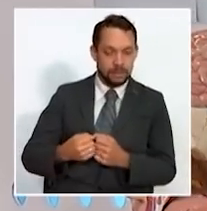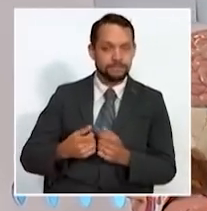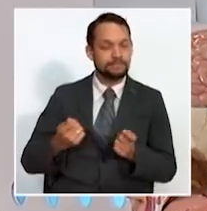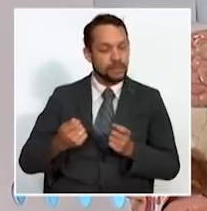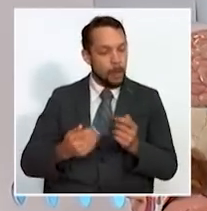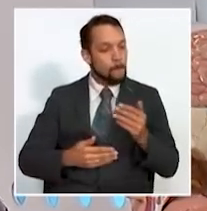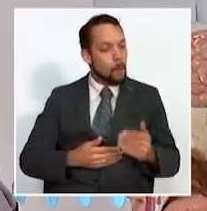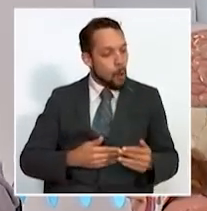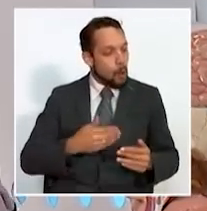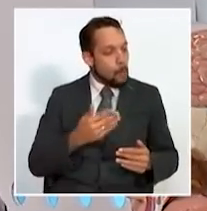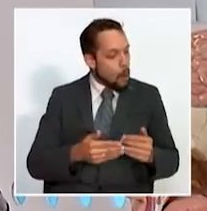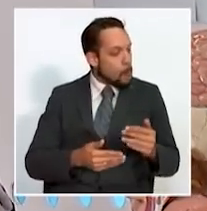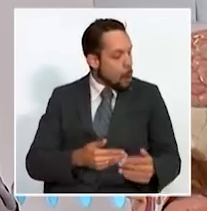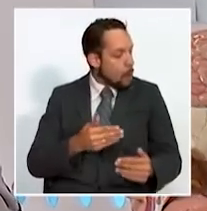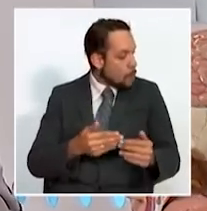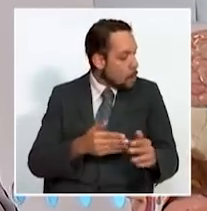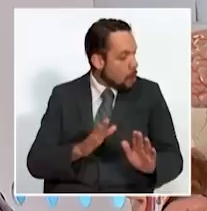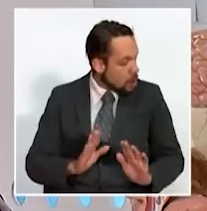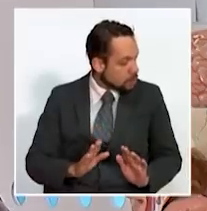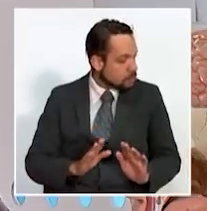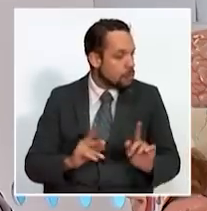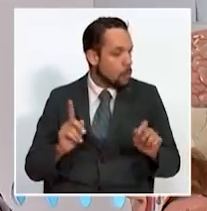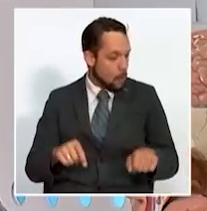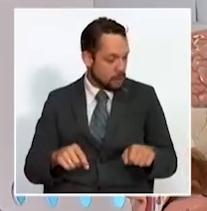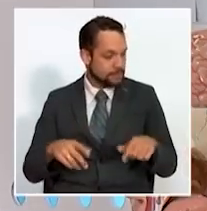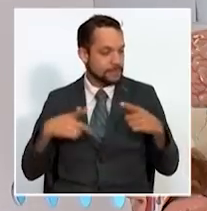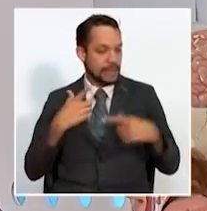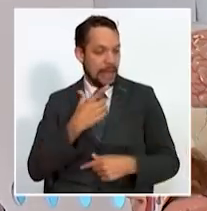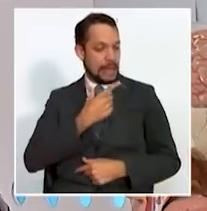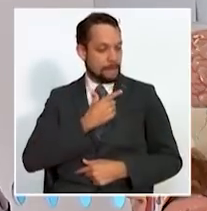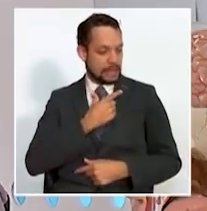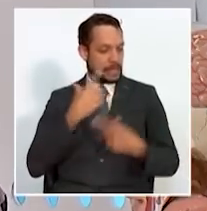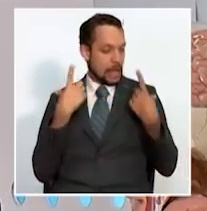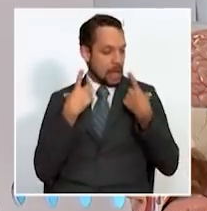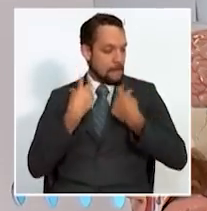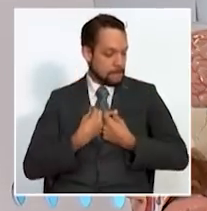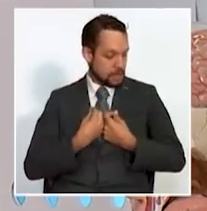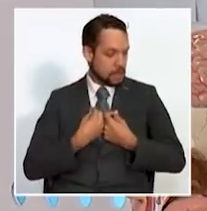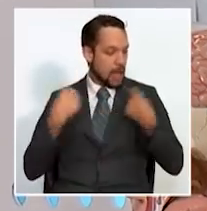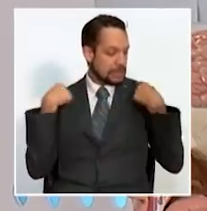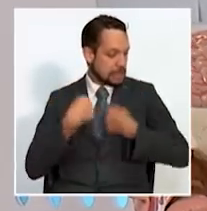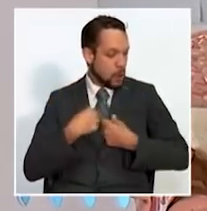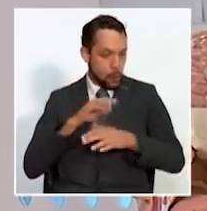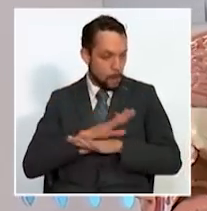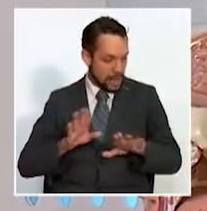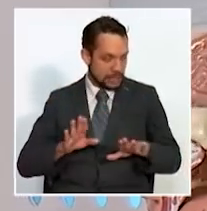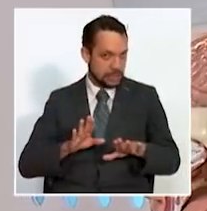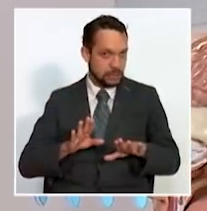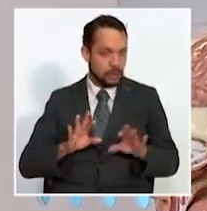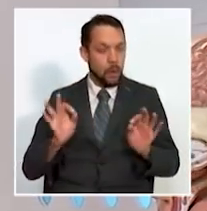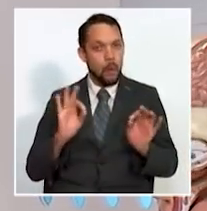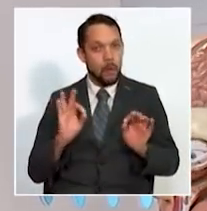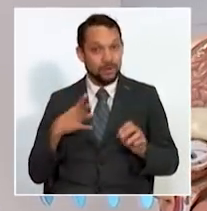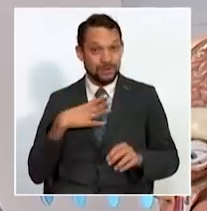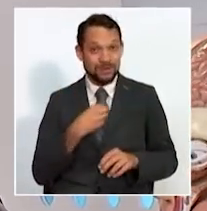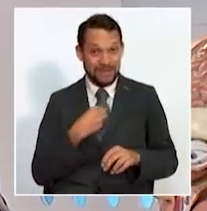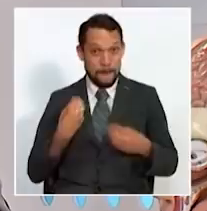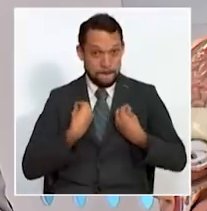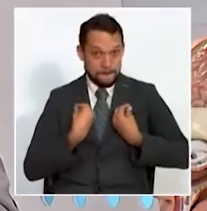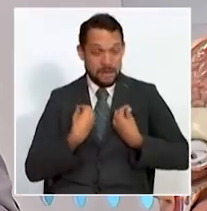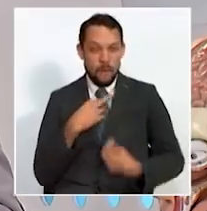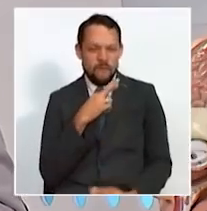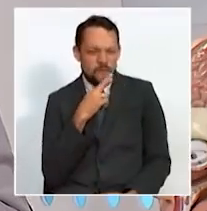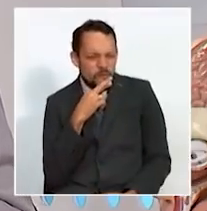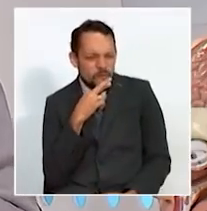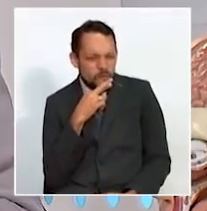al paciente, tome la conciencia, si póngale a su niño la camisilla. Los que vivimos en tierra fría, yo recomiendo